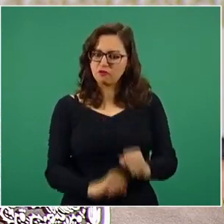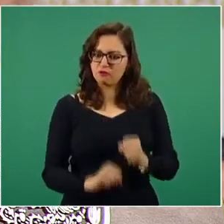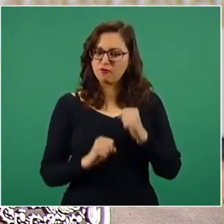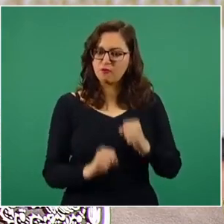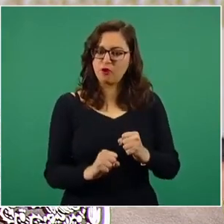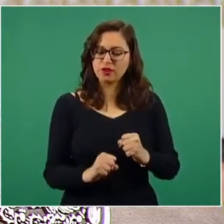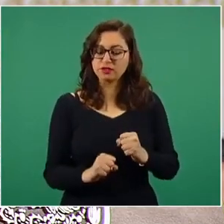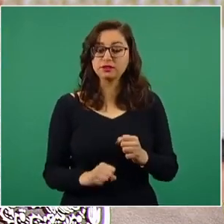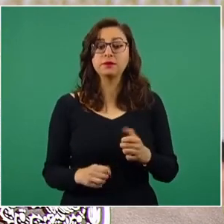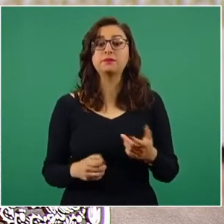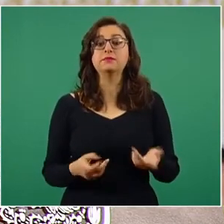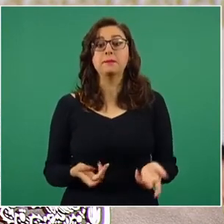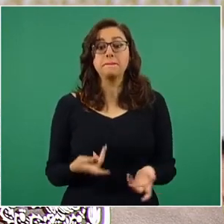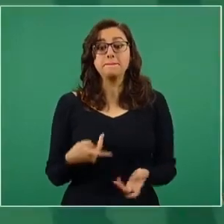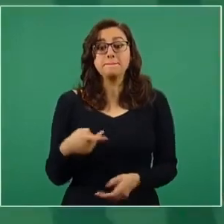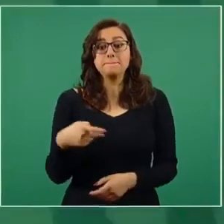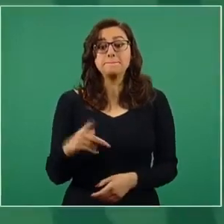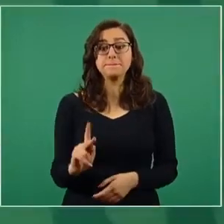Sin embargo,